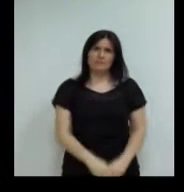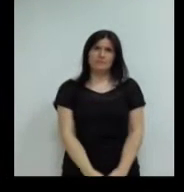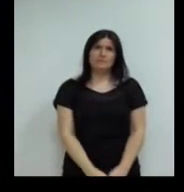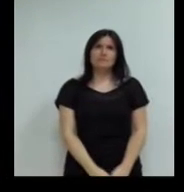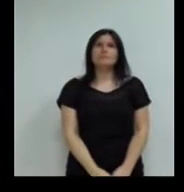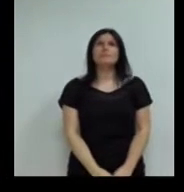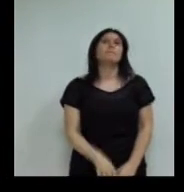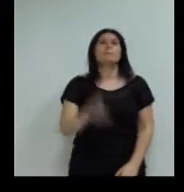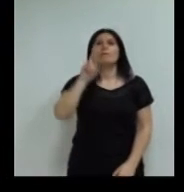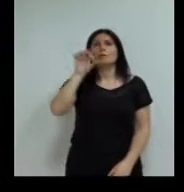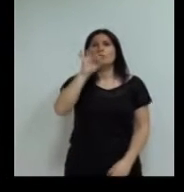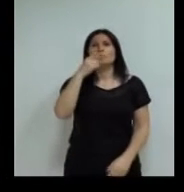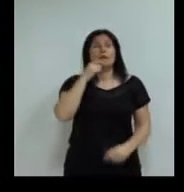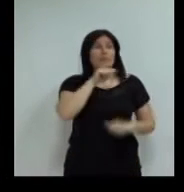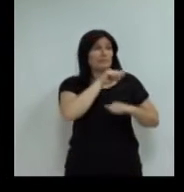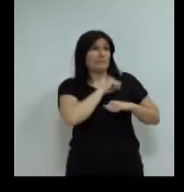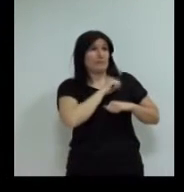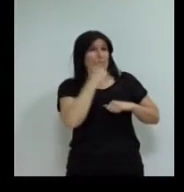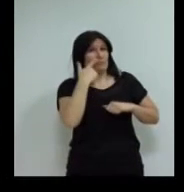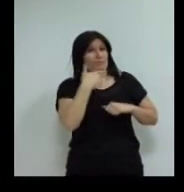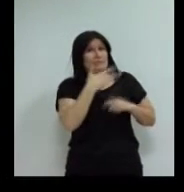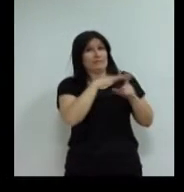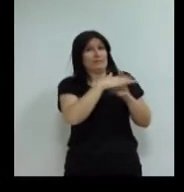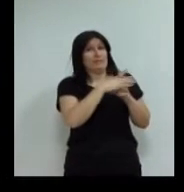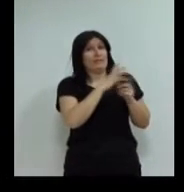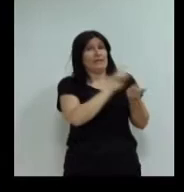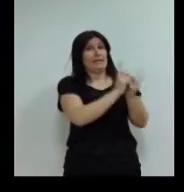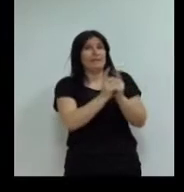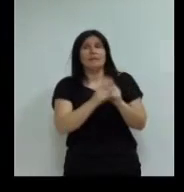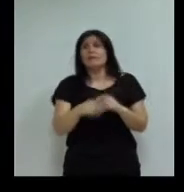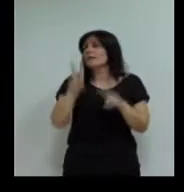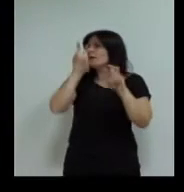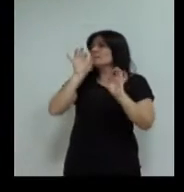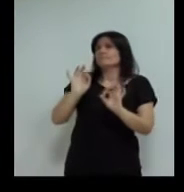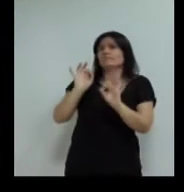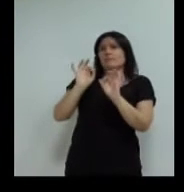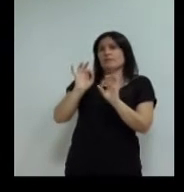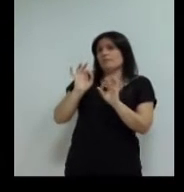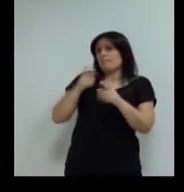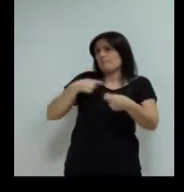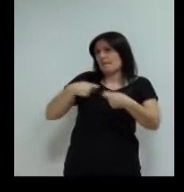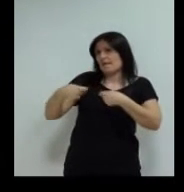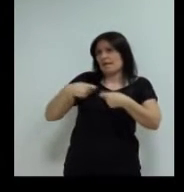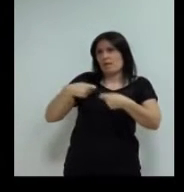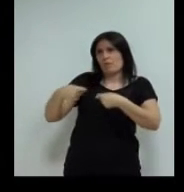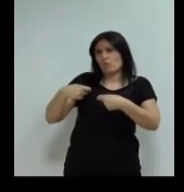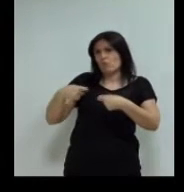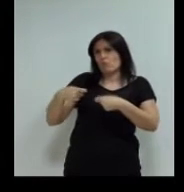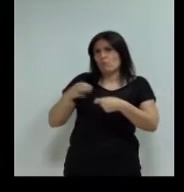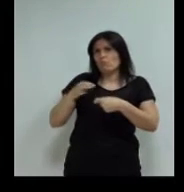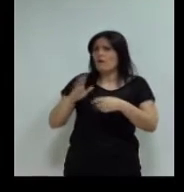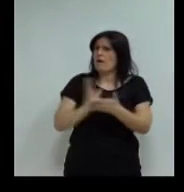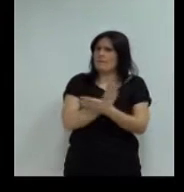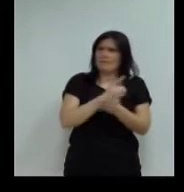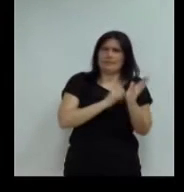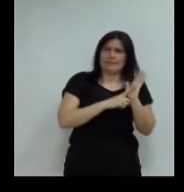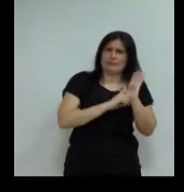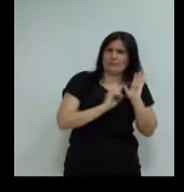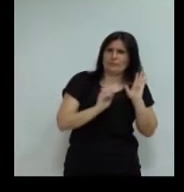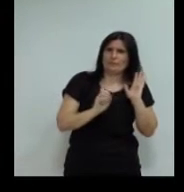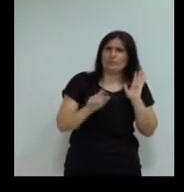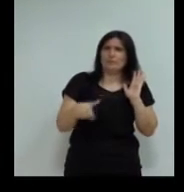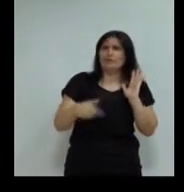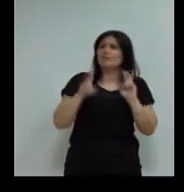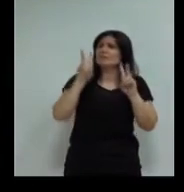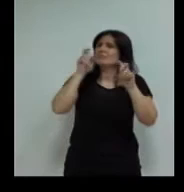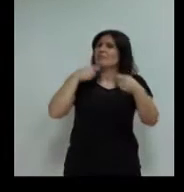esperemos que vaya cambiando el panorama, pero sí, efectivamente. Es una cuestión de mercado, ¿eh? Es una cuestión de mercado. Es una cuestión de mercado por encima de la legislación, etcétera, etcétera. Es una